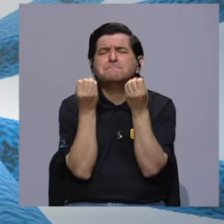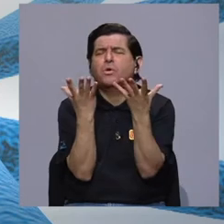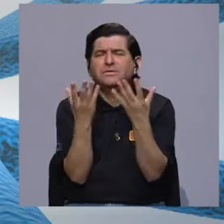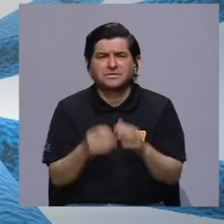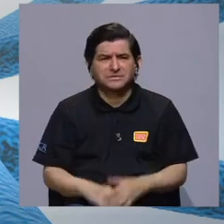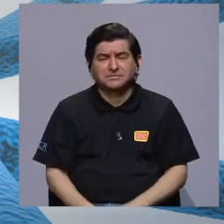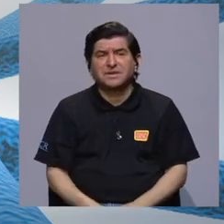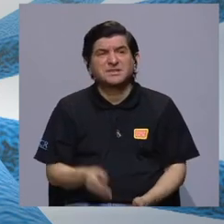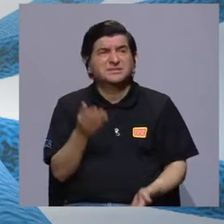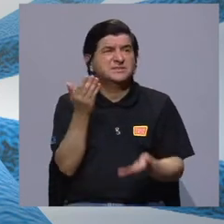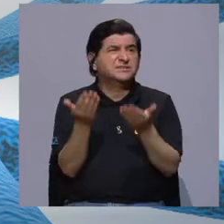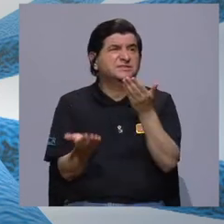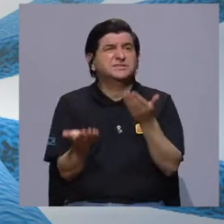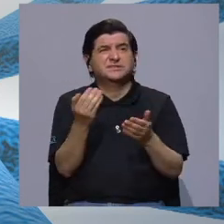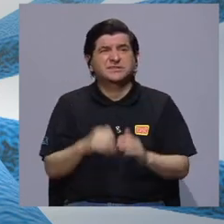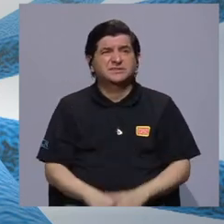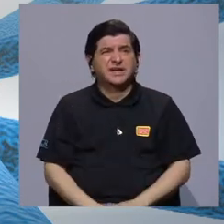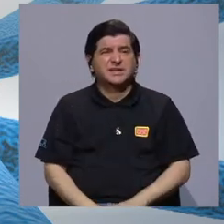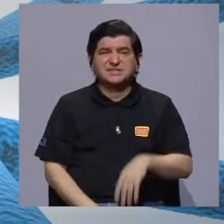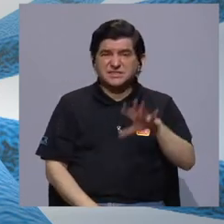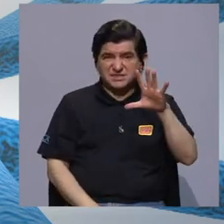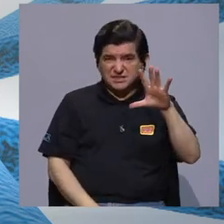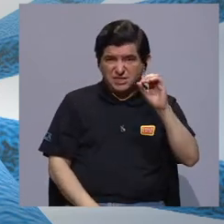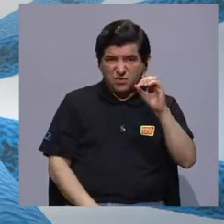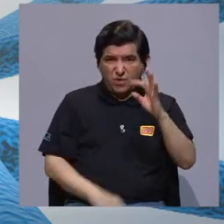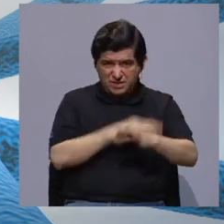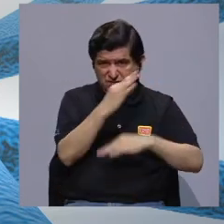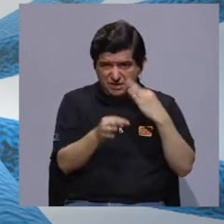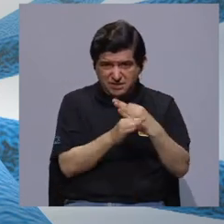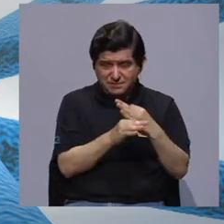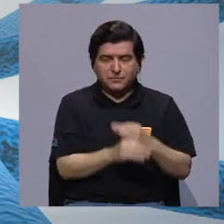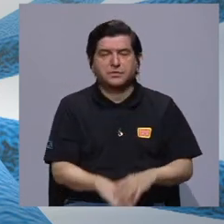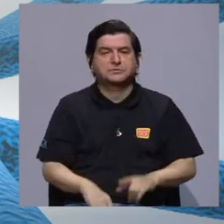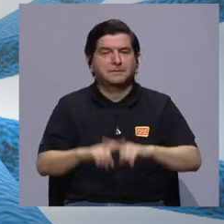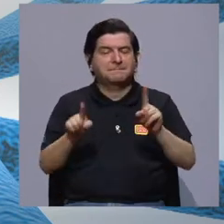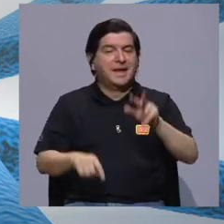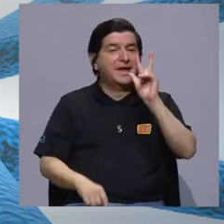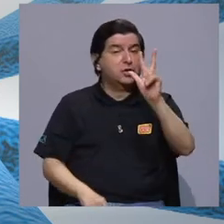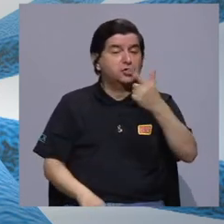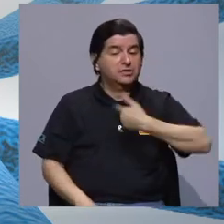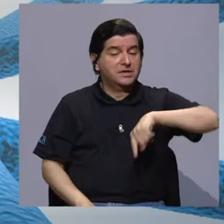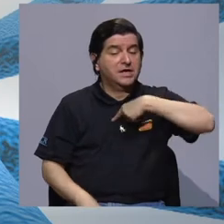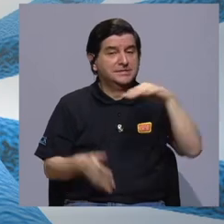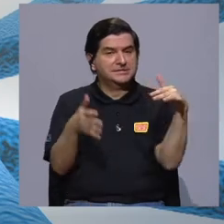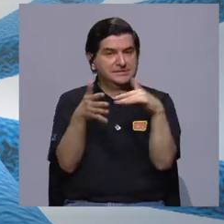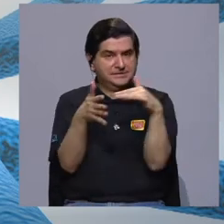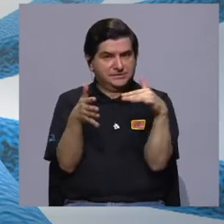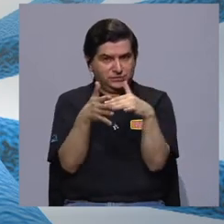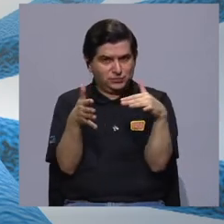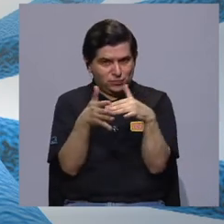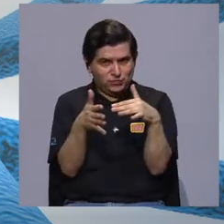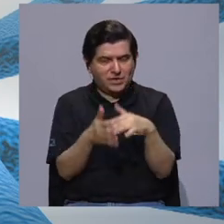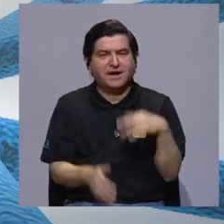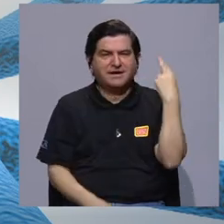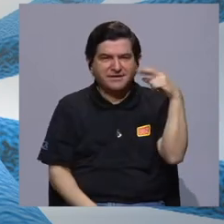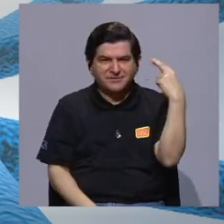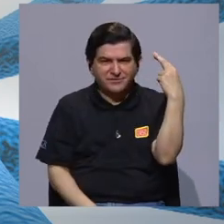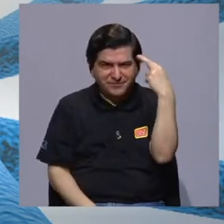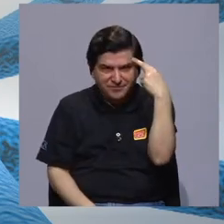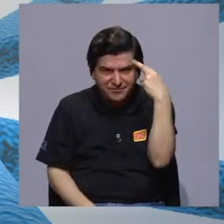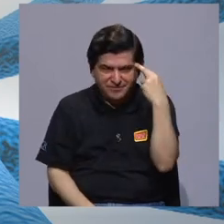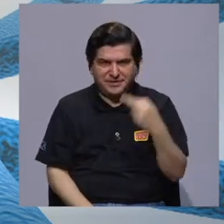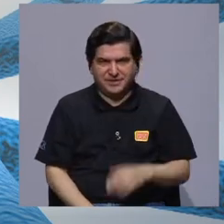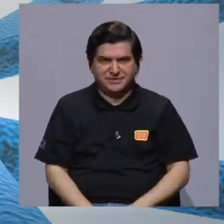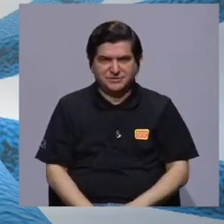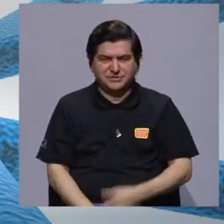muchas, alrededor de más de 50. Las tres que estamos estudiando, la razón por